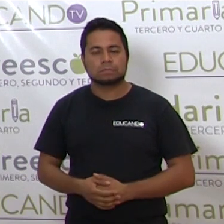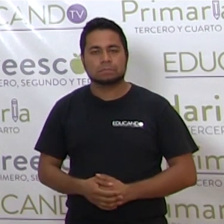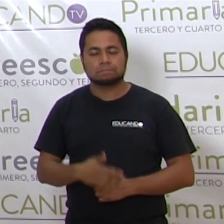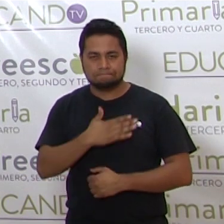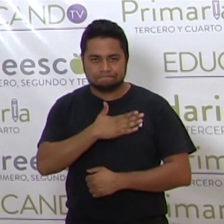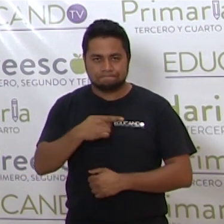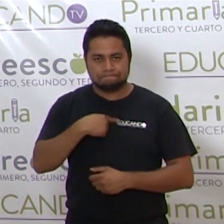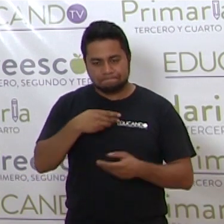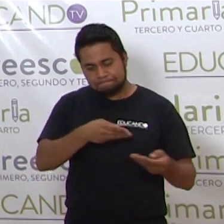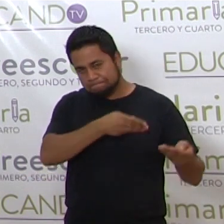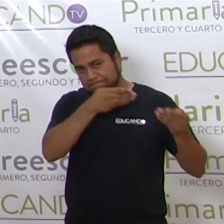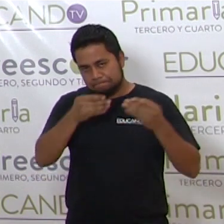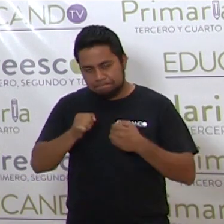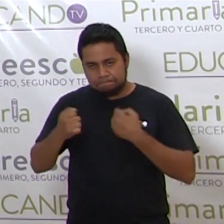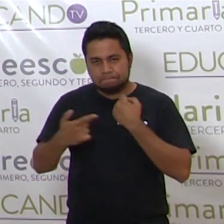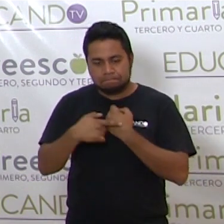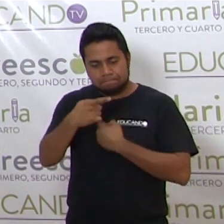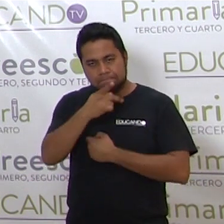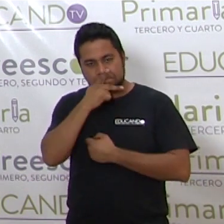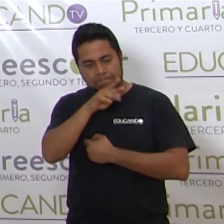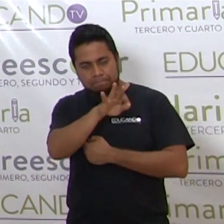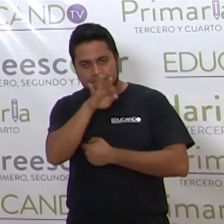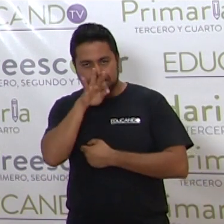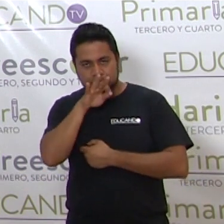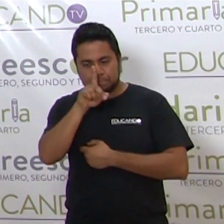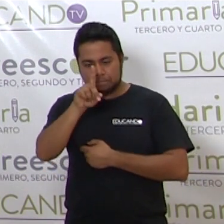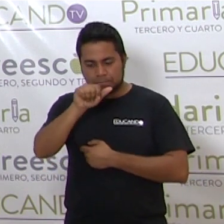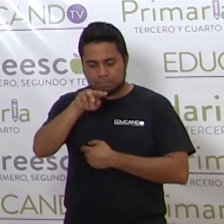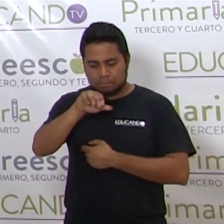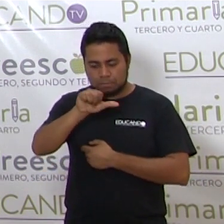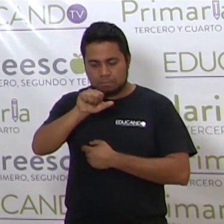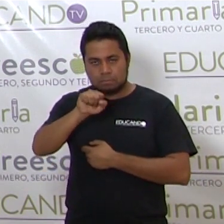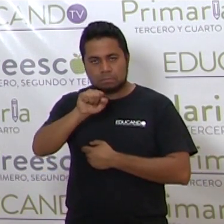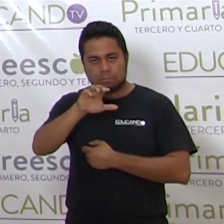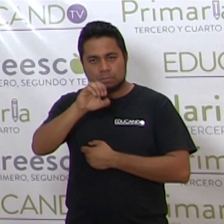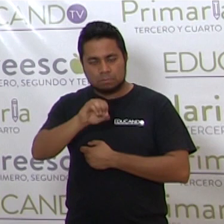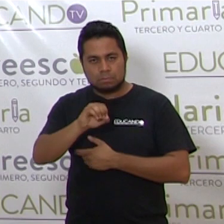y yo les traje allí una palabra que se llama damasco